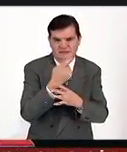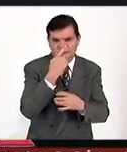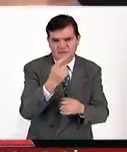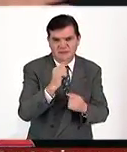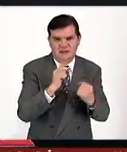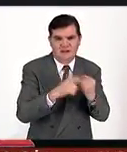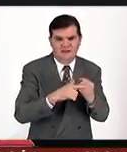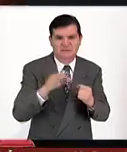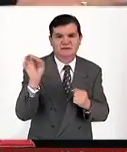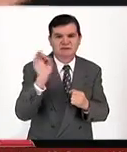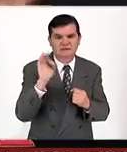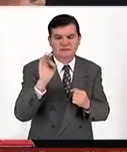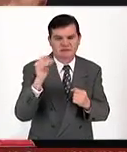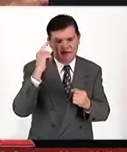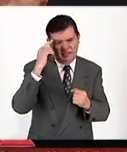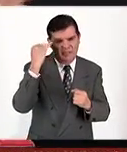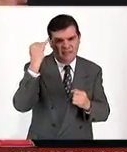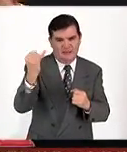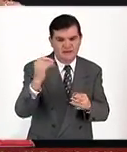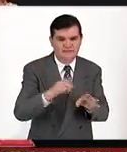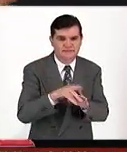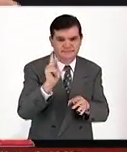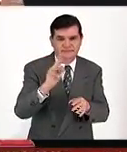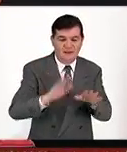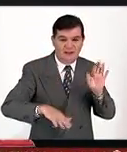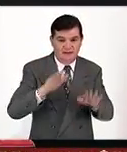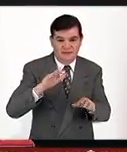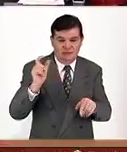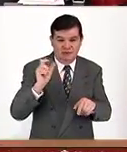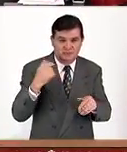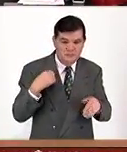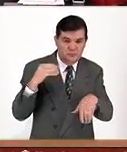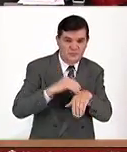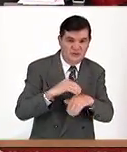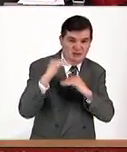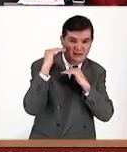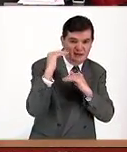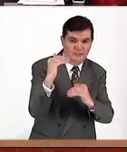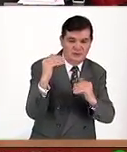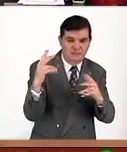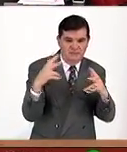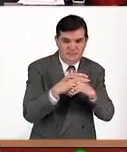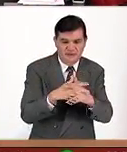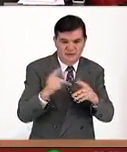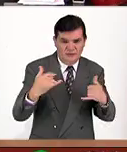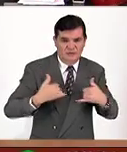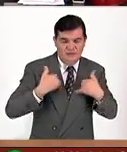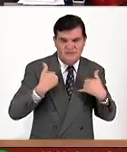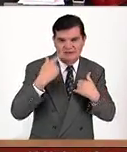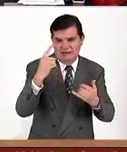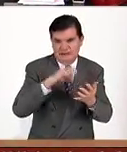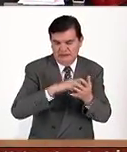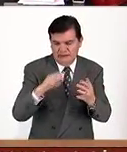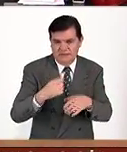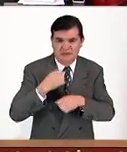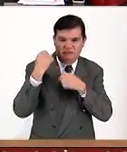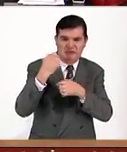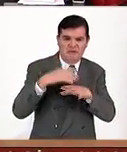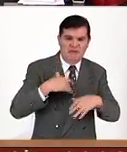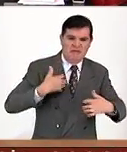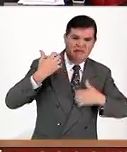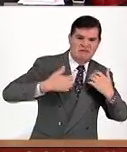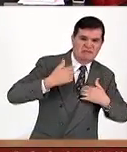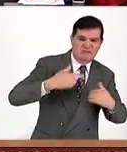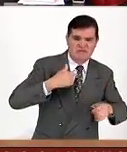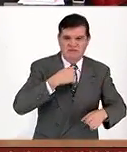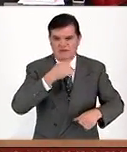que puede ser paradójico, pero a veces al poner un límite y después de un pleito donde un adolescente, por ejemplo, protesta porque no